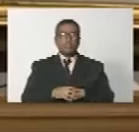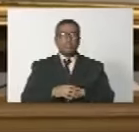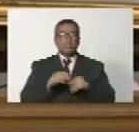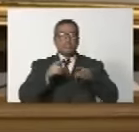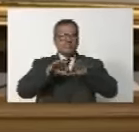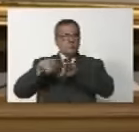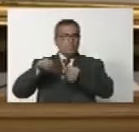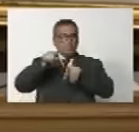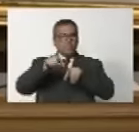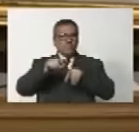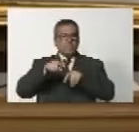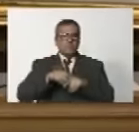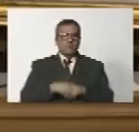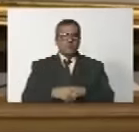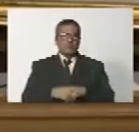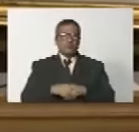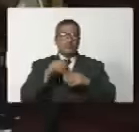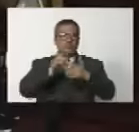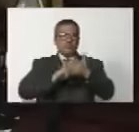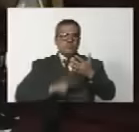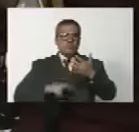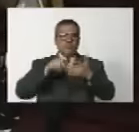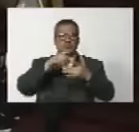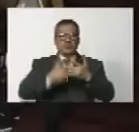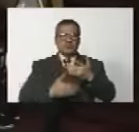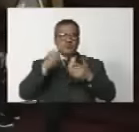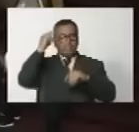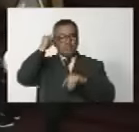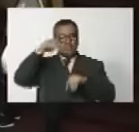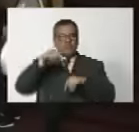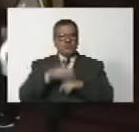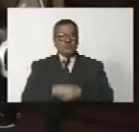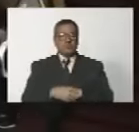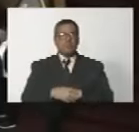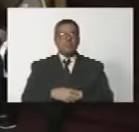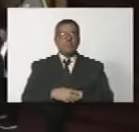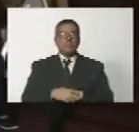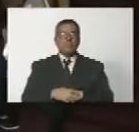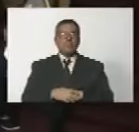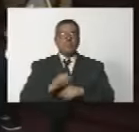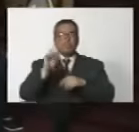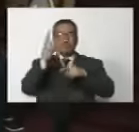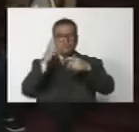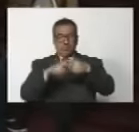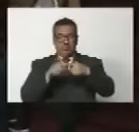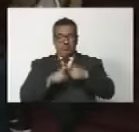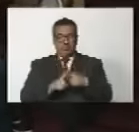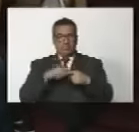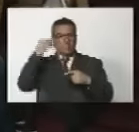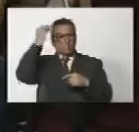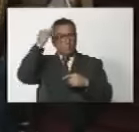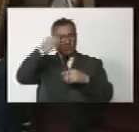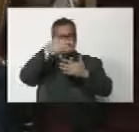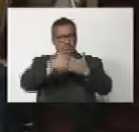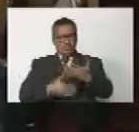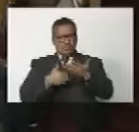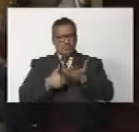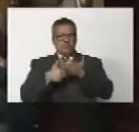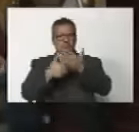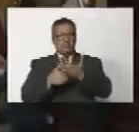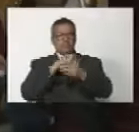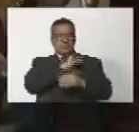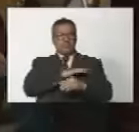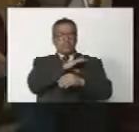Ciudadana secretaria, sírvase dar lectura a la propuesta de orden del día. Primero, considerar el informe presentado